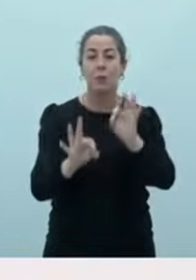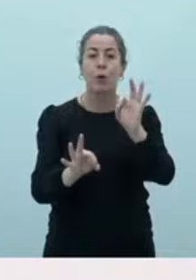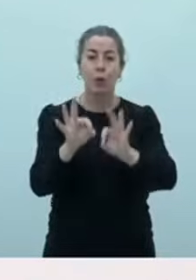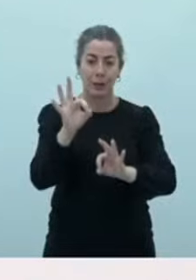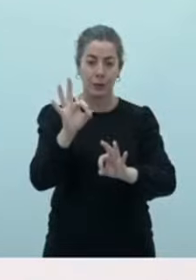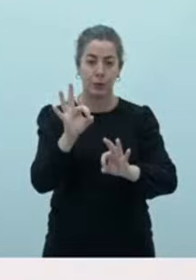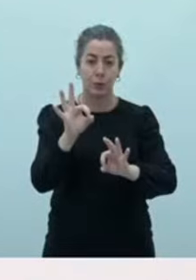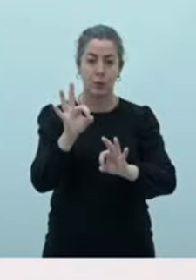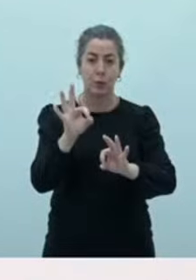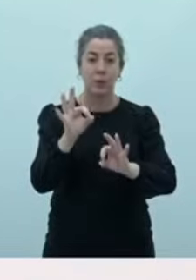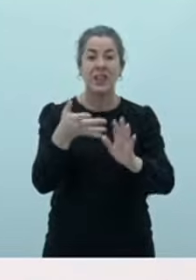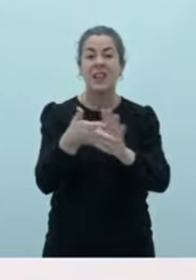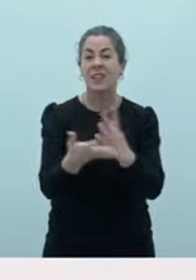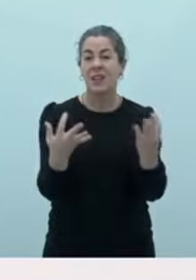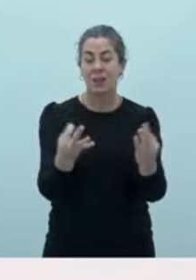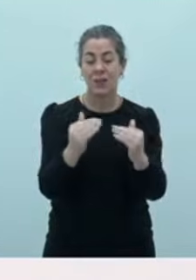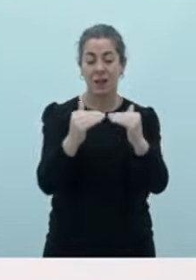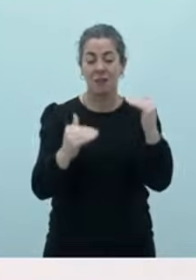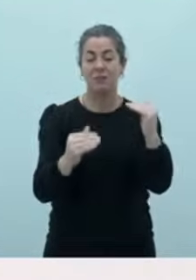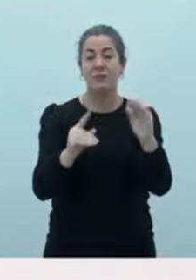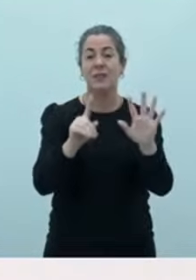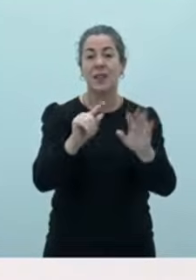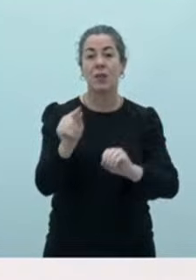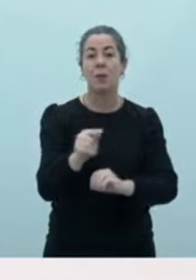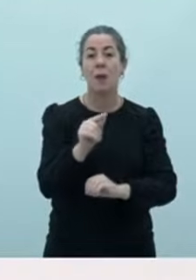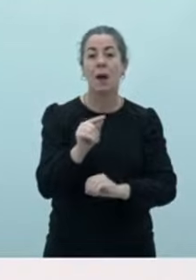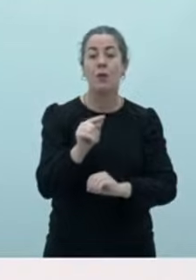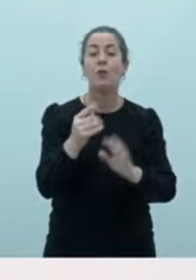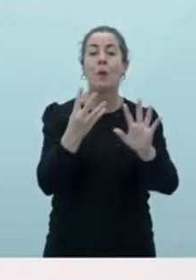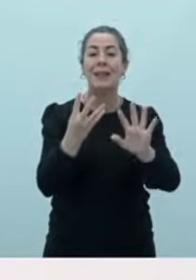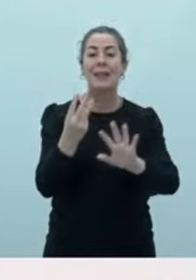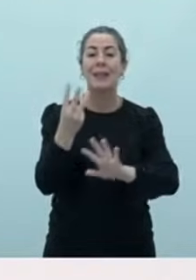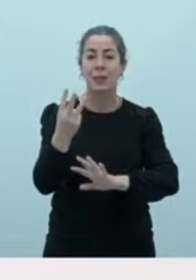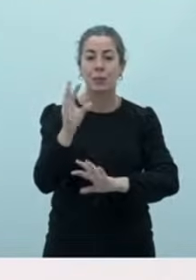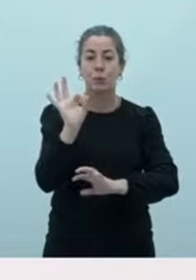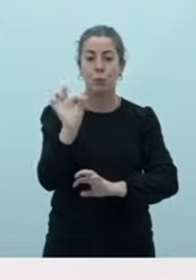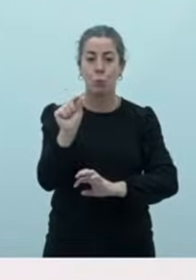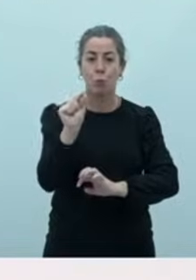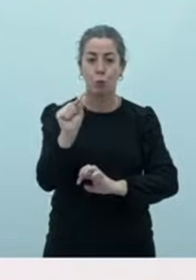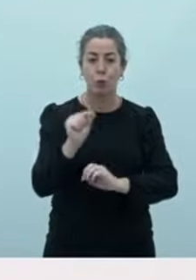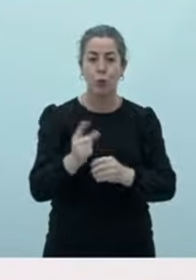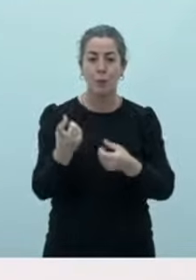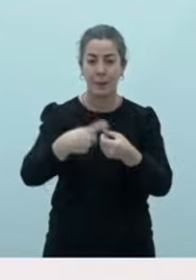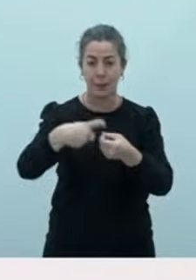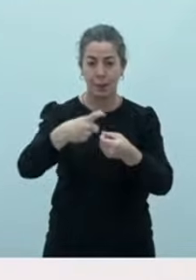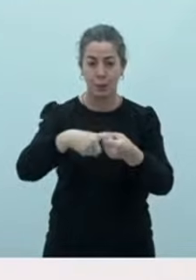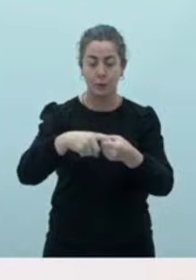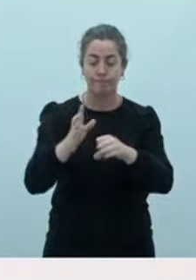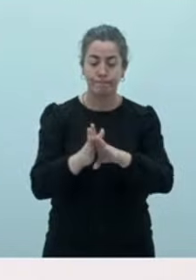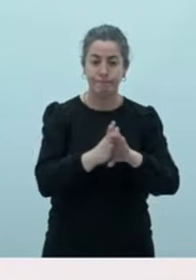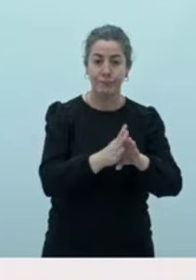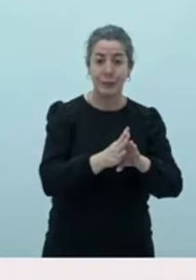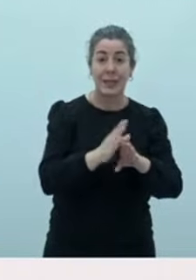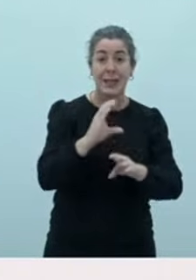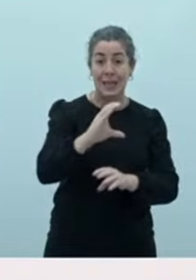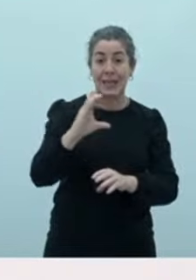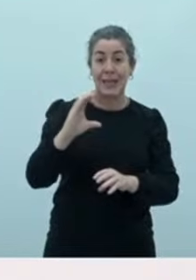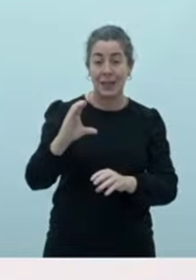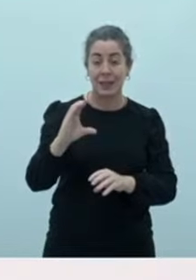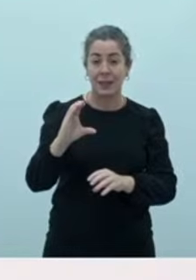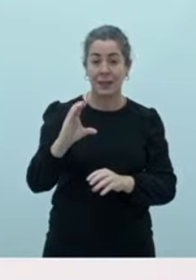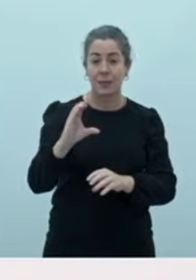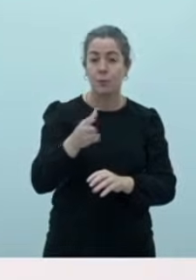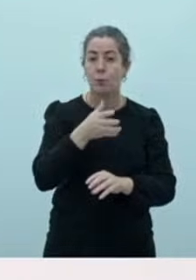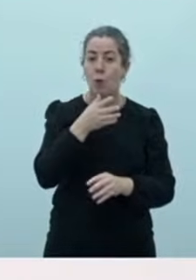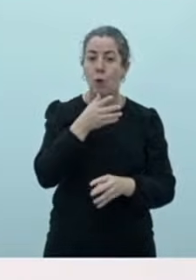56,87%, la bajada es de 6,93 puntos. Pasamos, por último, a Cáceres para